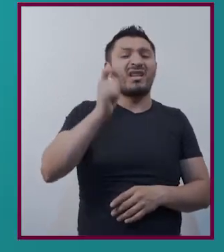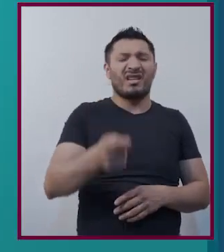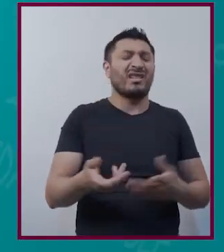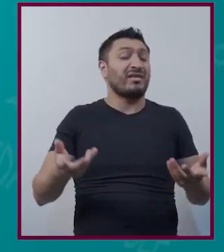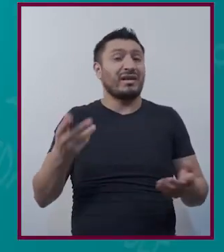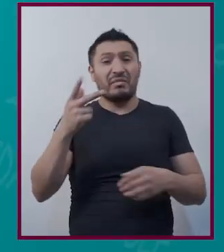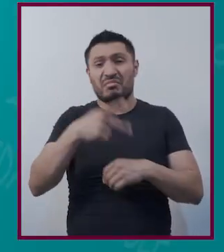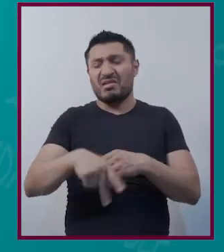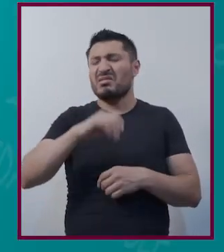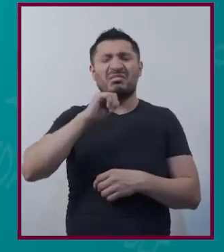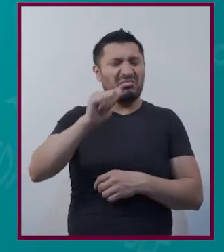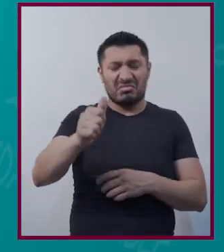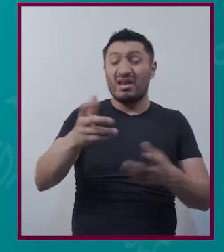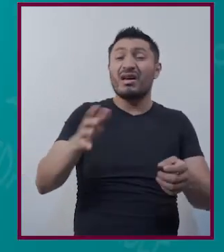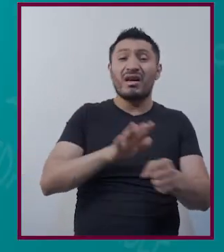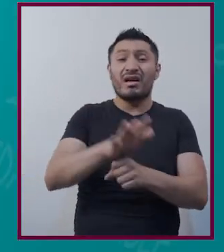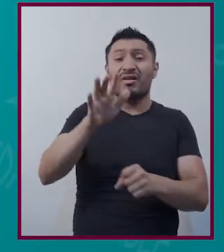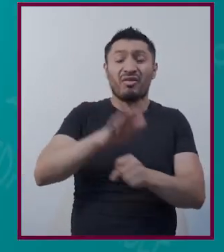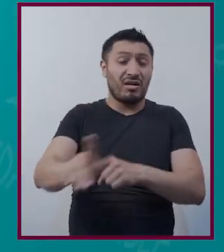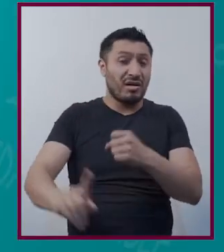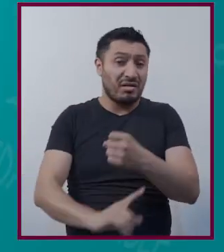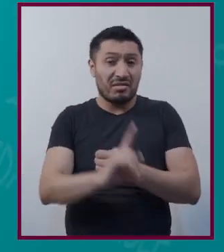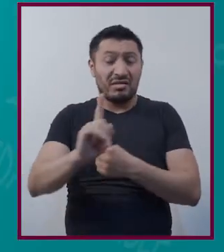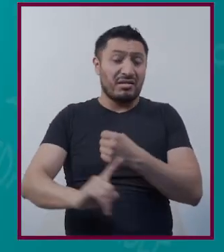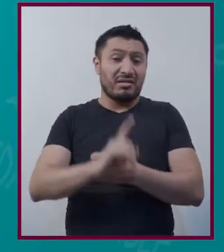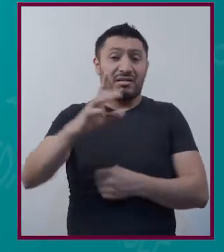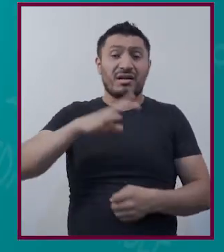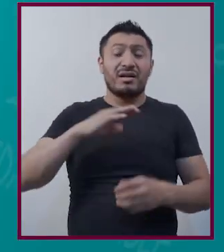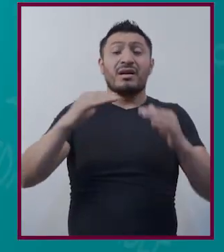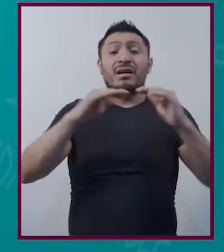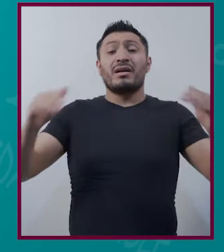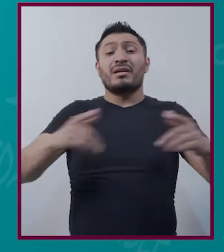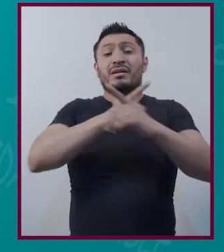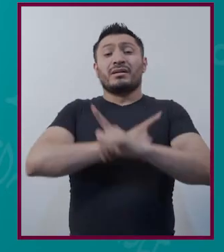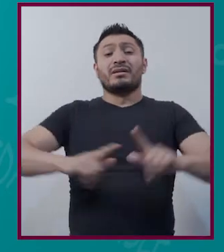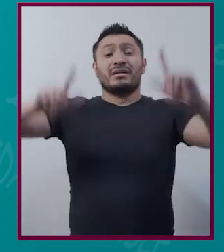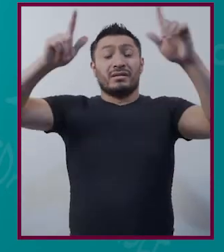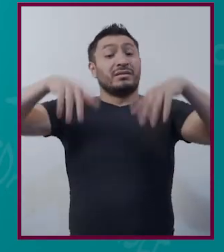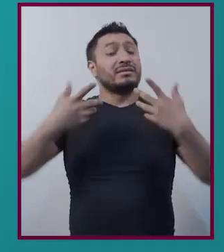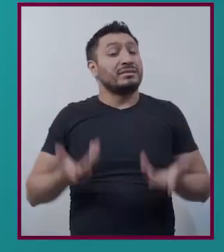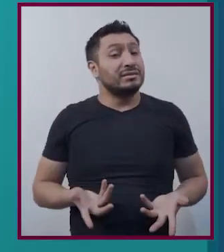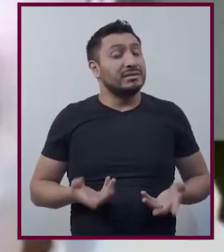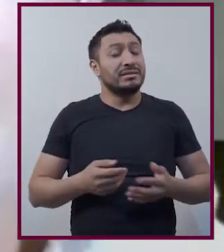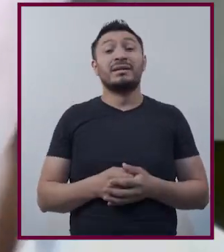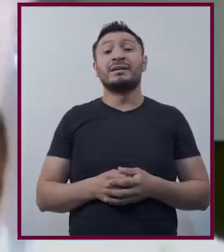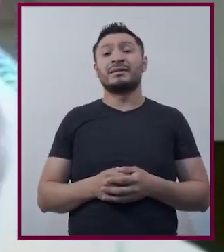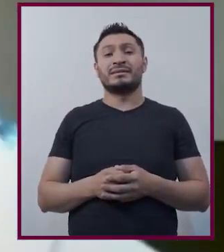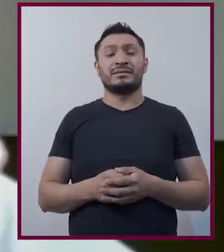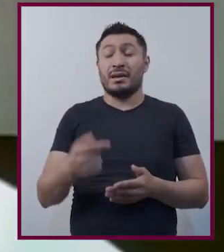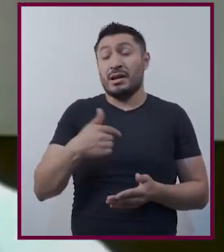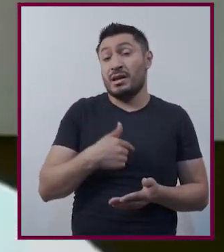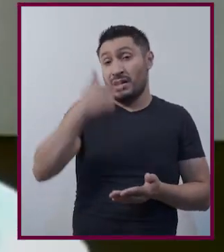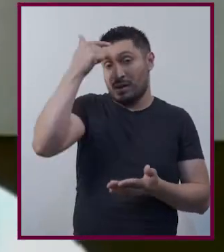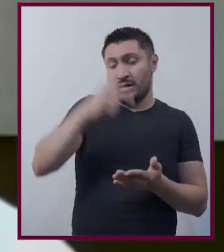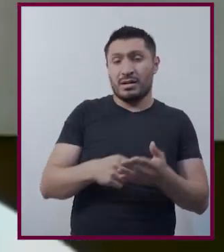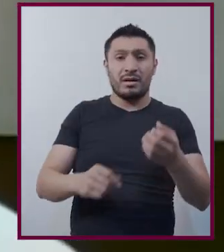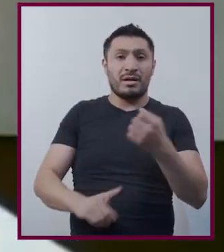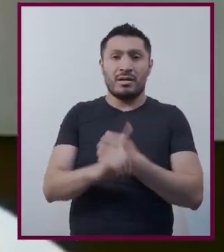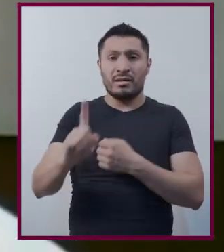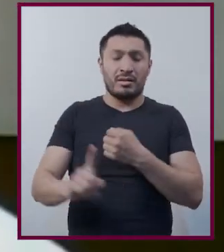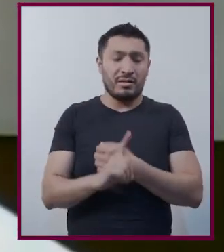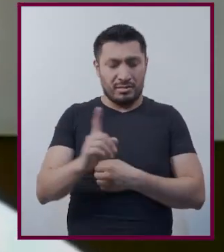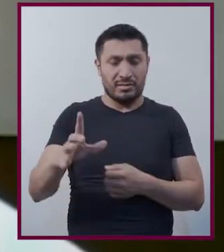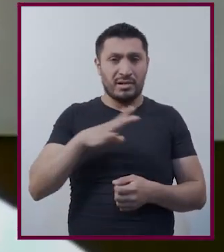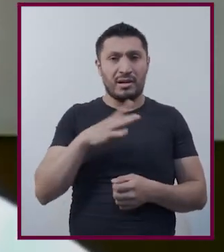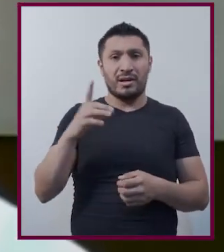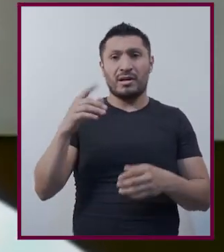riesgo. ¿Cuáles son los principales problemas que enfrenta la democracia liberal en la actualidad? Bueno, yo creo que uno de los principales problemas que